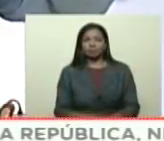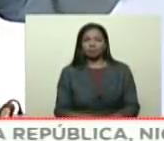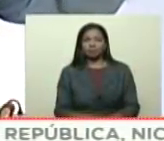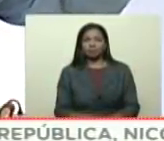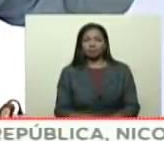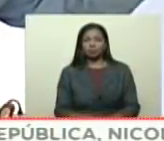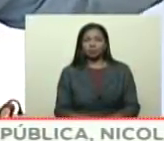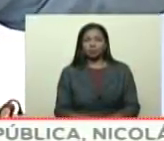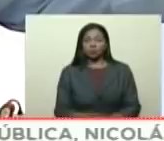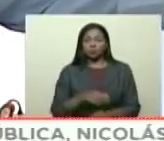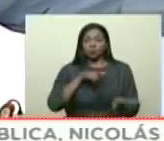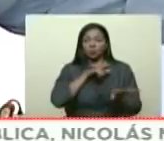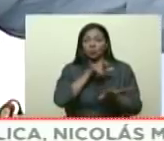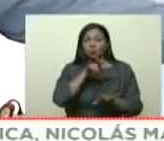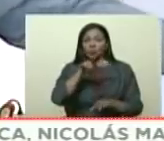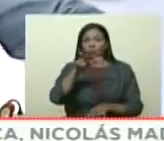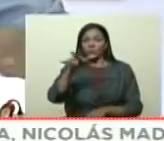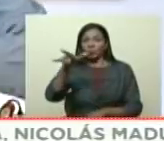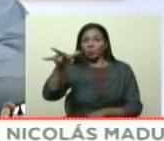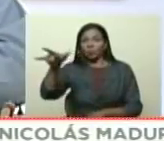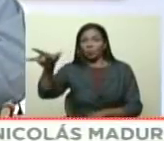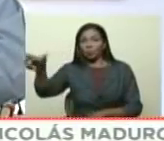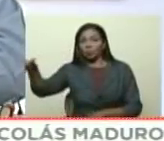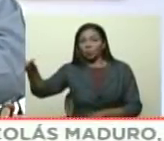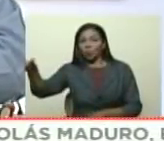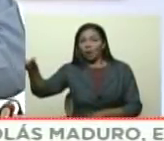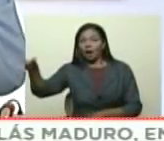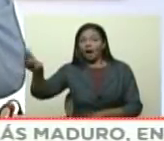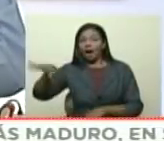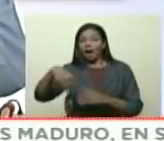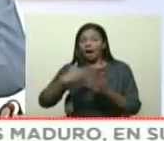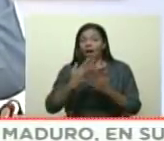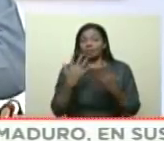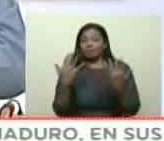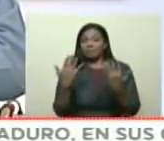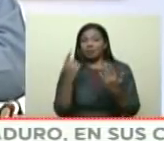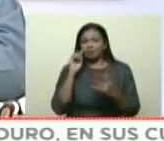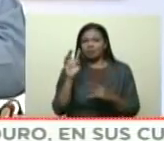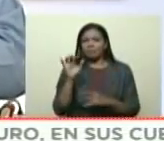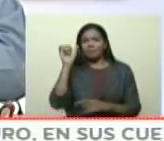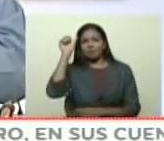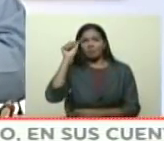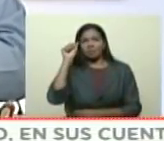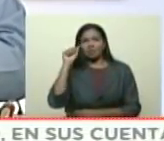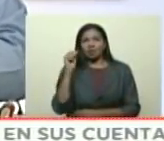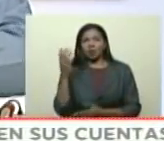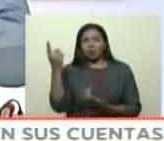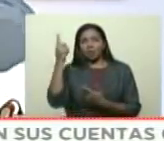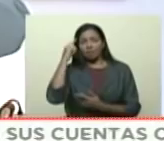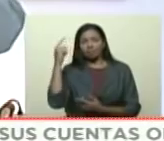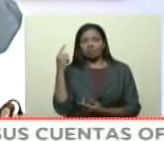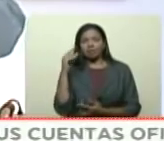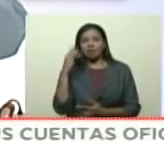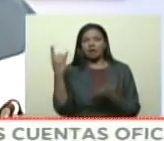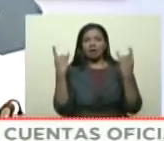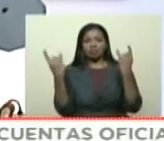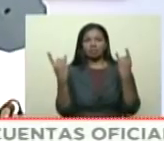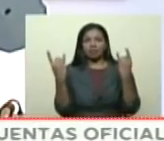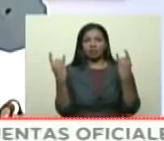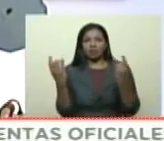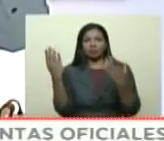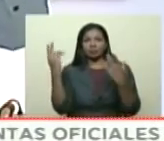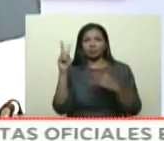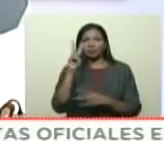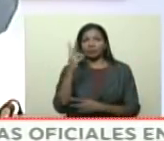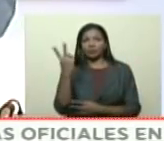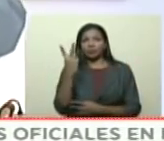el Atlántico y llegó a sus manos. ¿Quieren ver los videos? Hoy día del rock nacional, vamos a ver el primer video, son dos